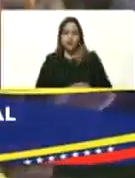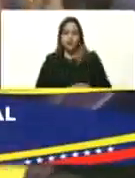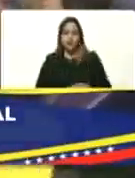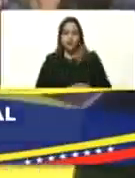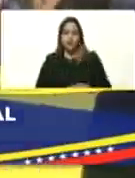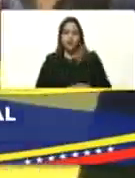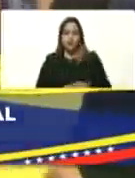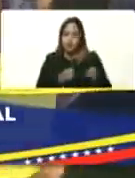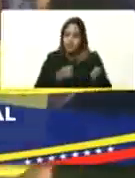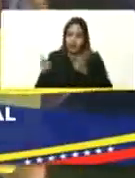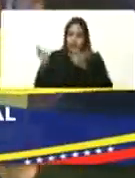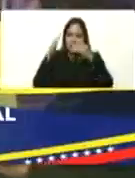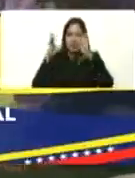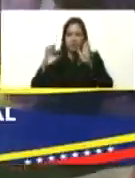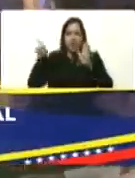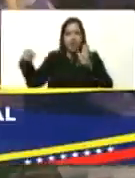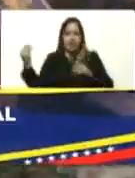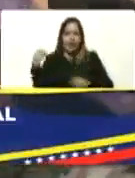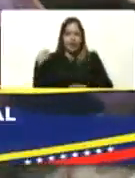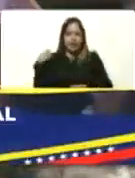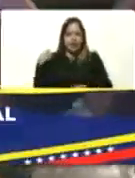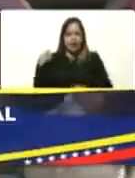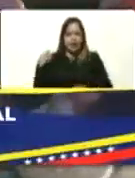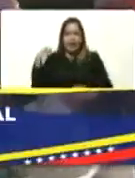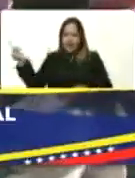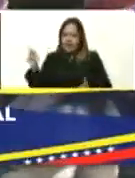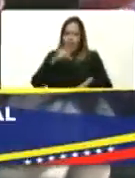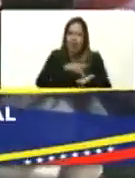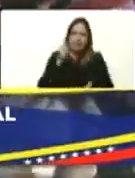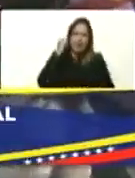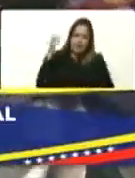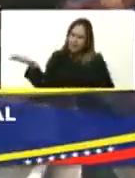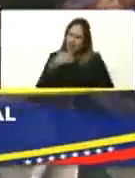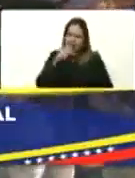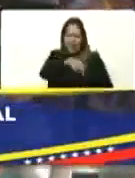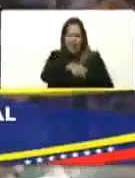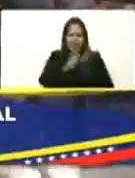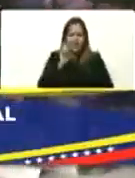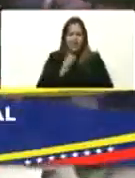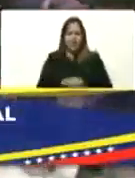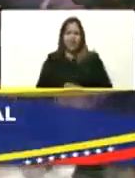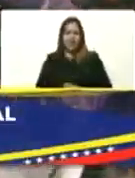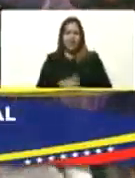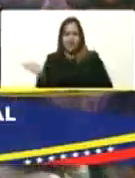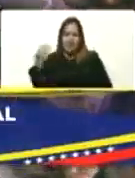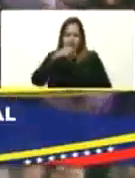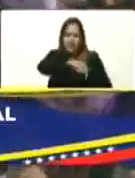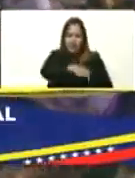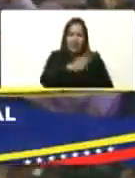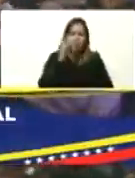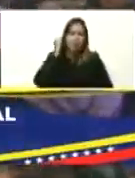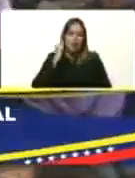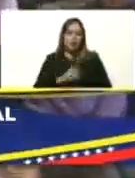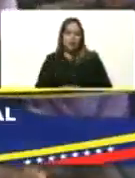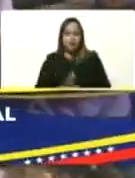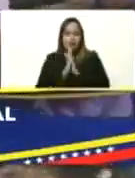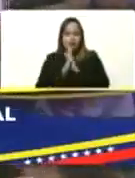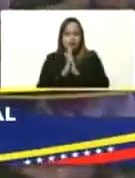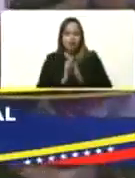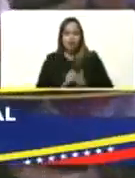Vamos a atenderle, me informa. Tráela para acá, vale, mira, para allá, para acá, para acá, para acá, para acá.